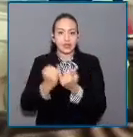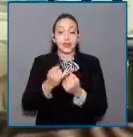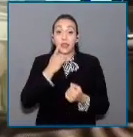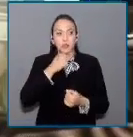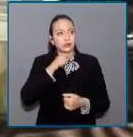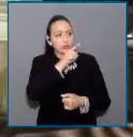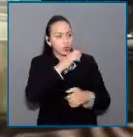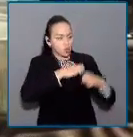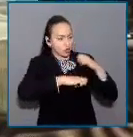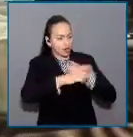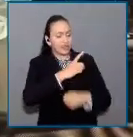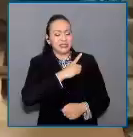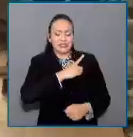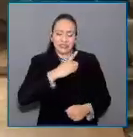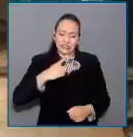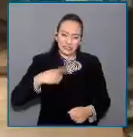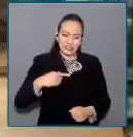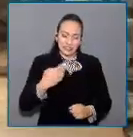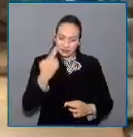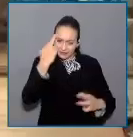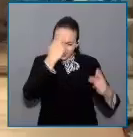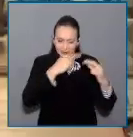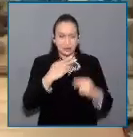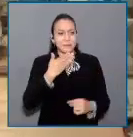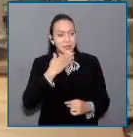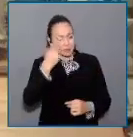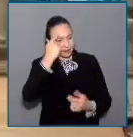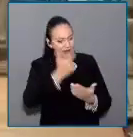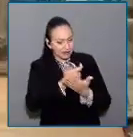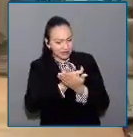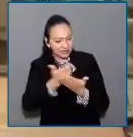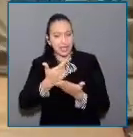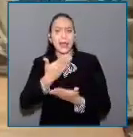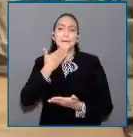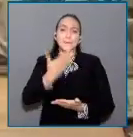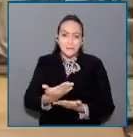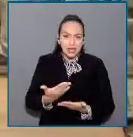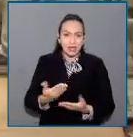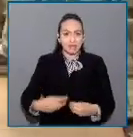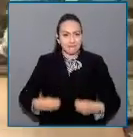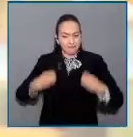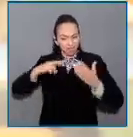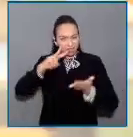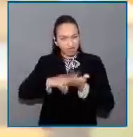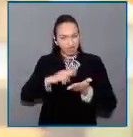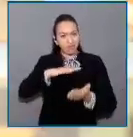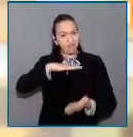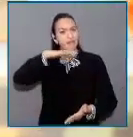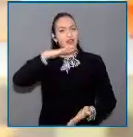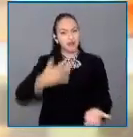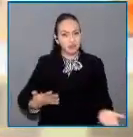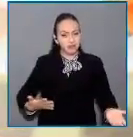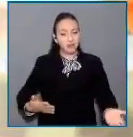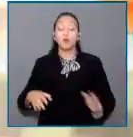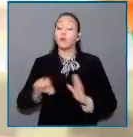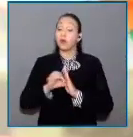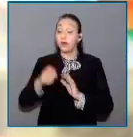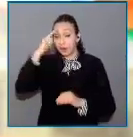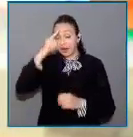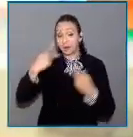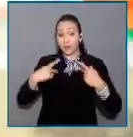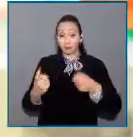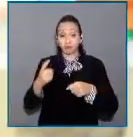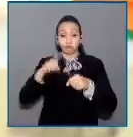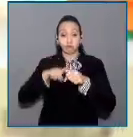el ejercicio de su responsabilidad social puedan aumentar las remuneraciones de su personal. Al afirmar que toda persona